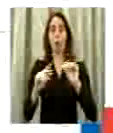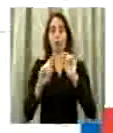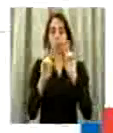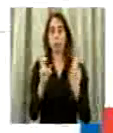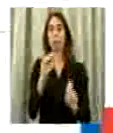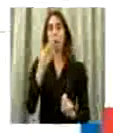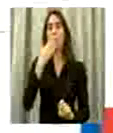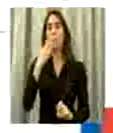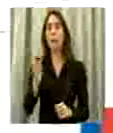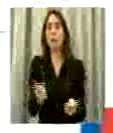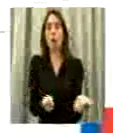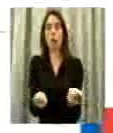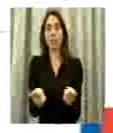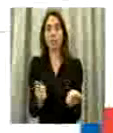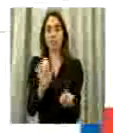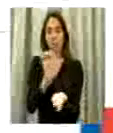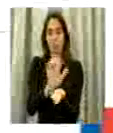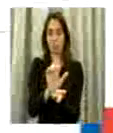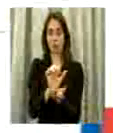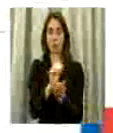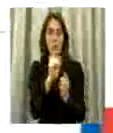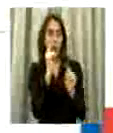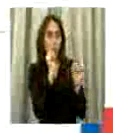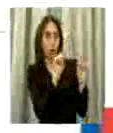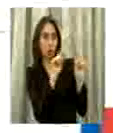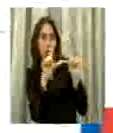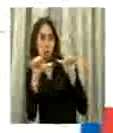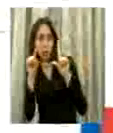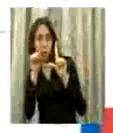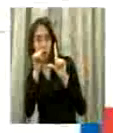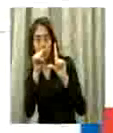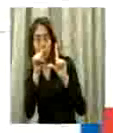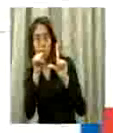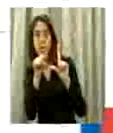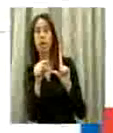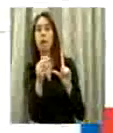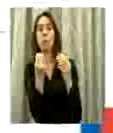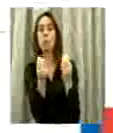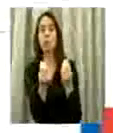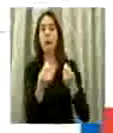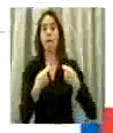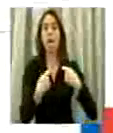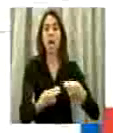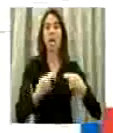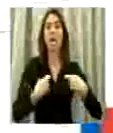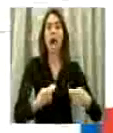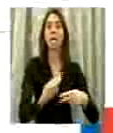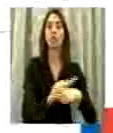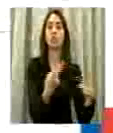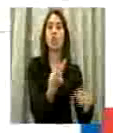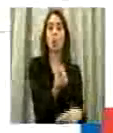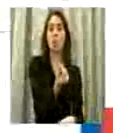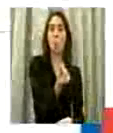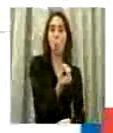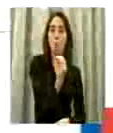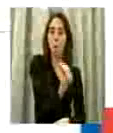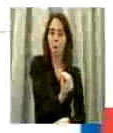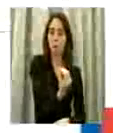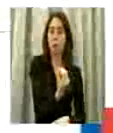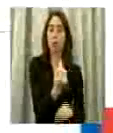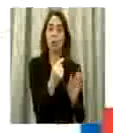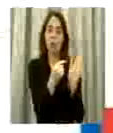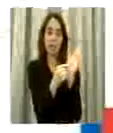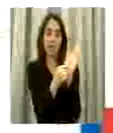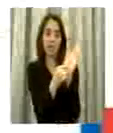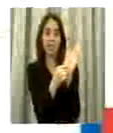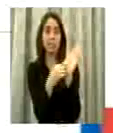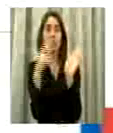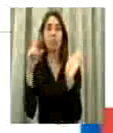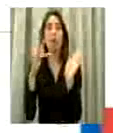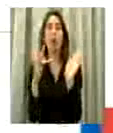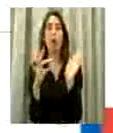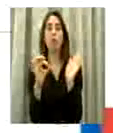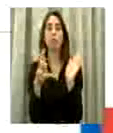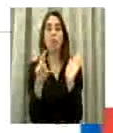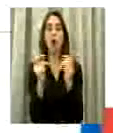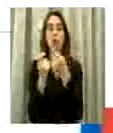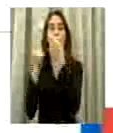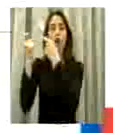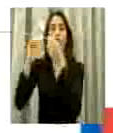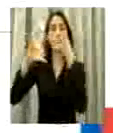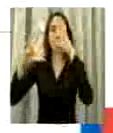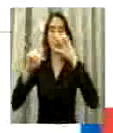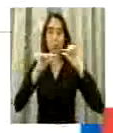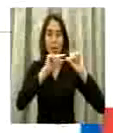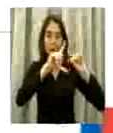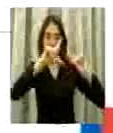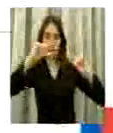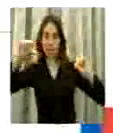muchos indicadores. Yo quiero poner atención en la eficiencia del gasto público. Nuestro punto de partida, y estos son indicadores del Foro Económico Mundial, no nuestro, porque